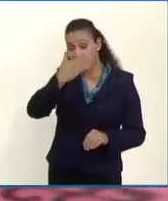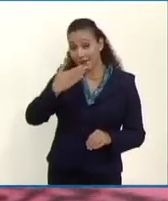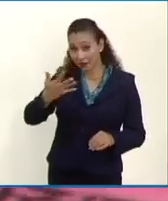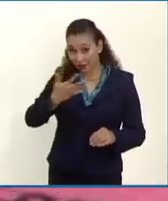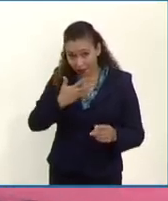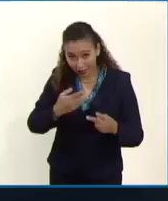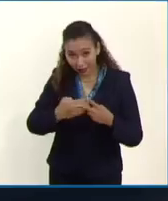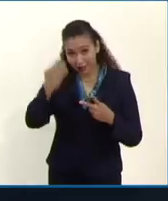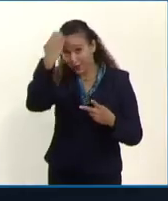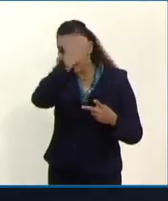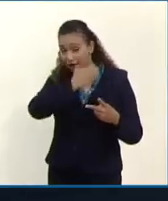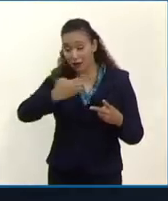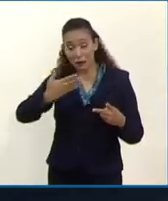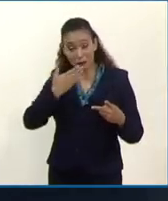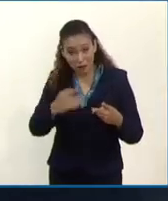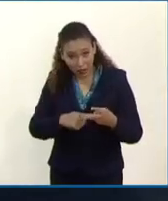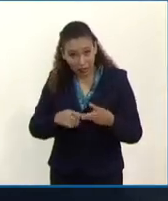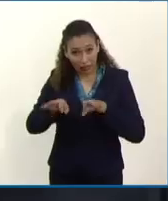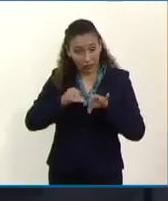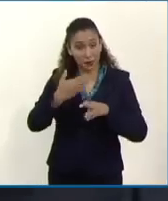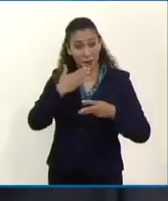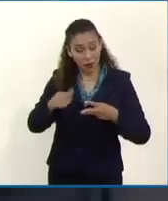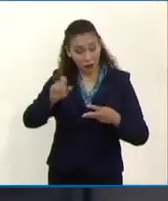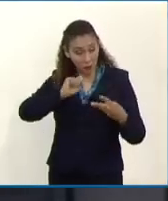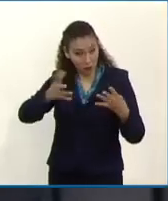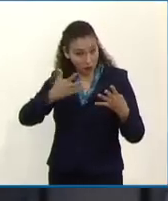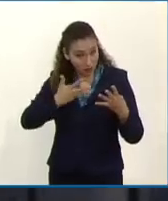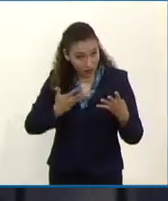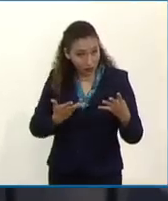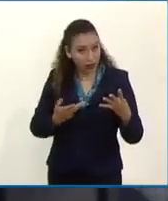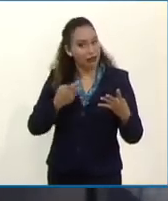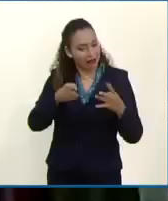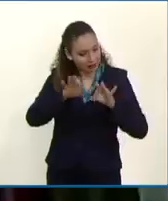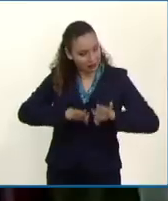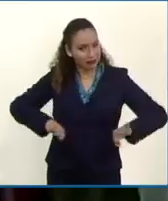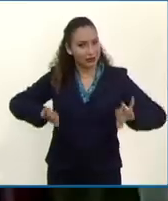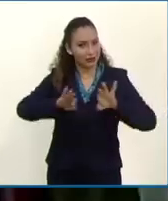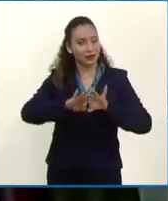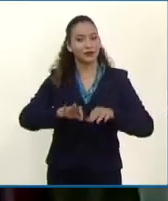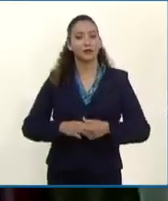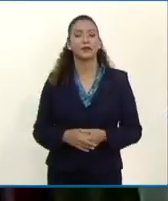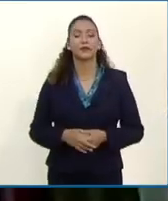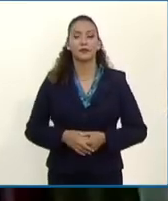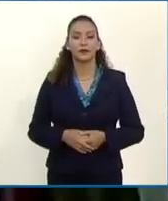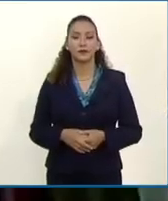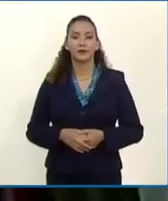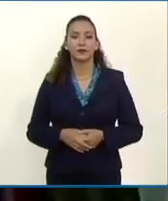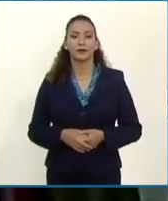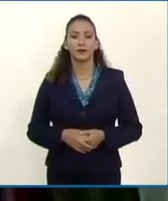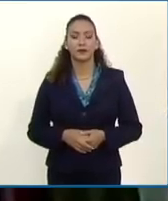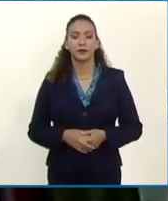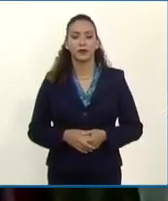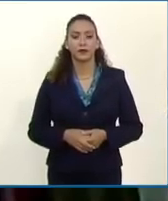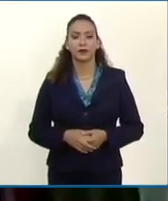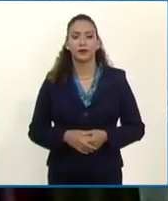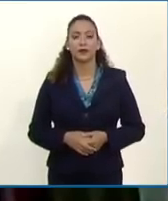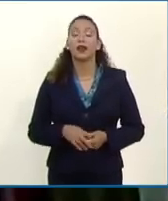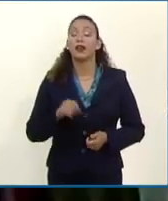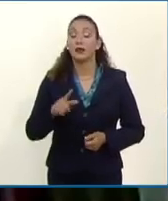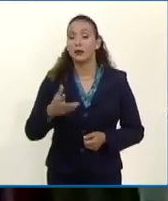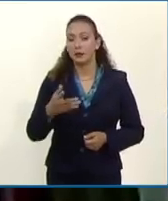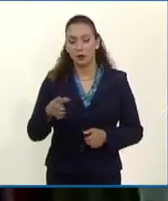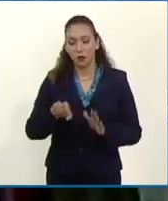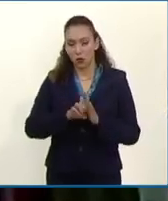evaluar su desempeño, incluso considerar la revocación de mandato. O que sean personas que se sometan a